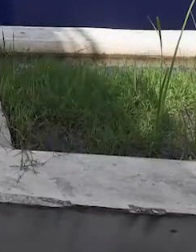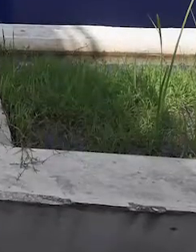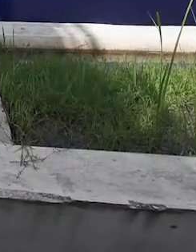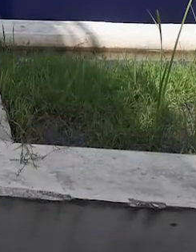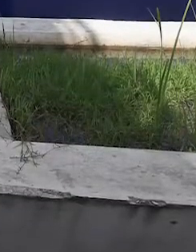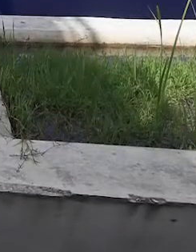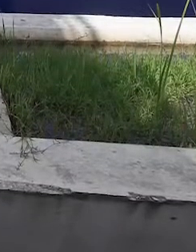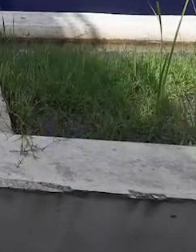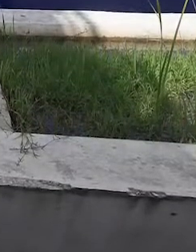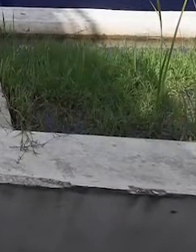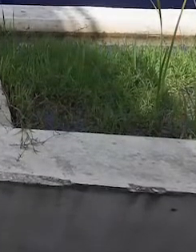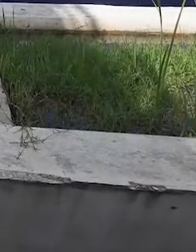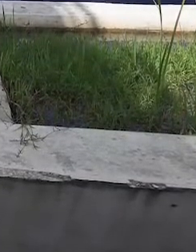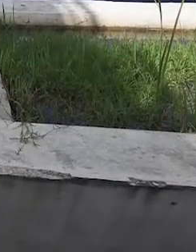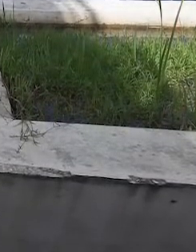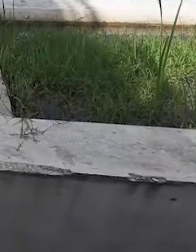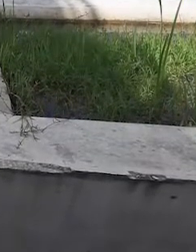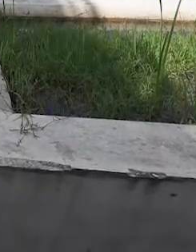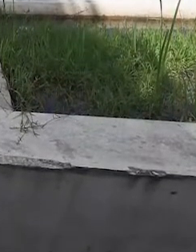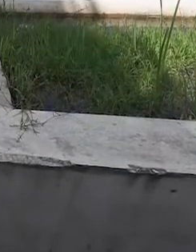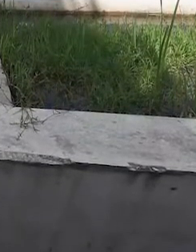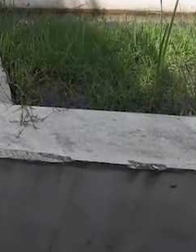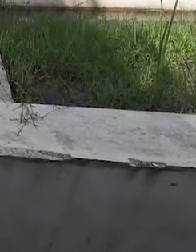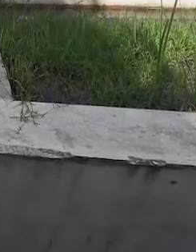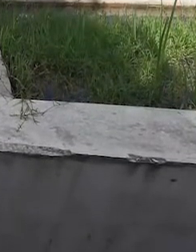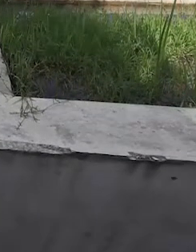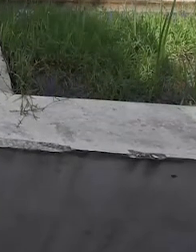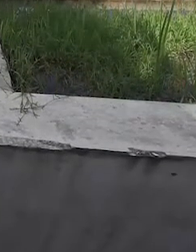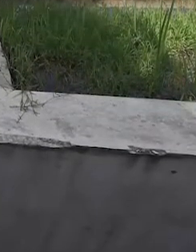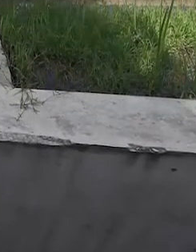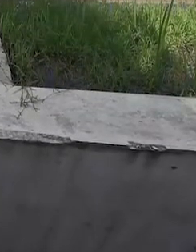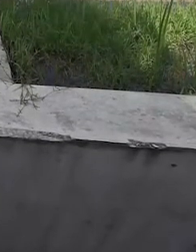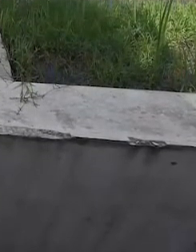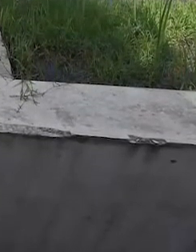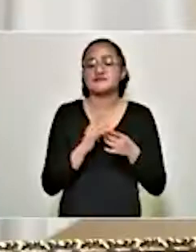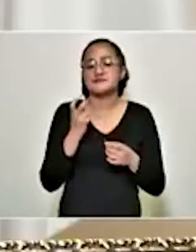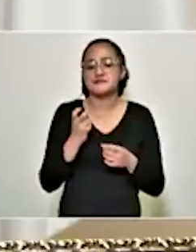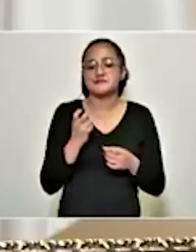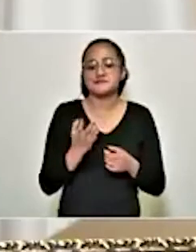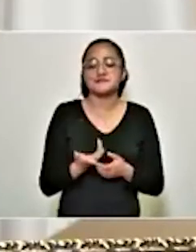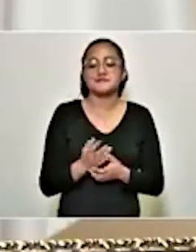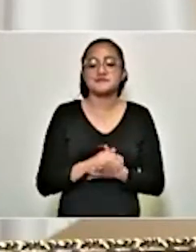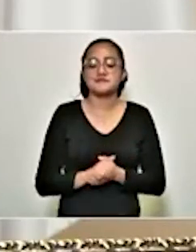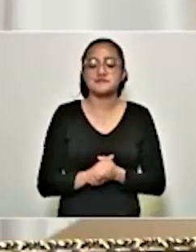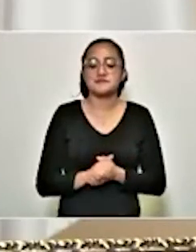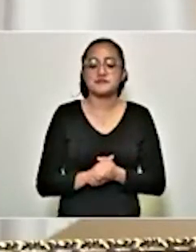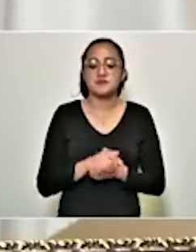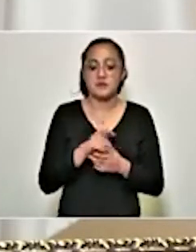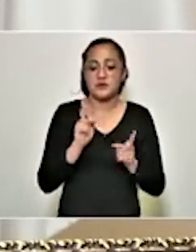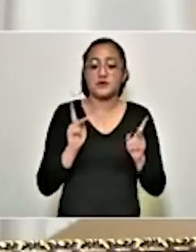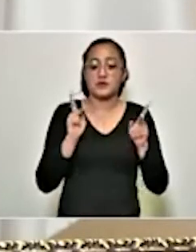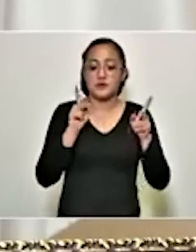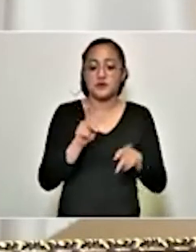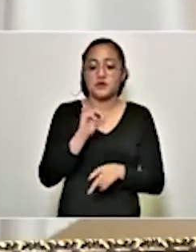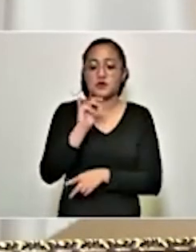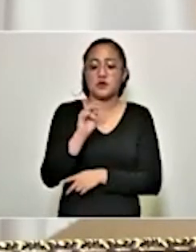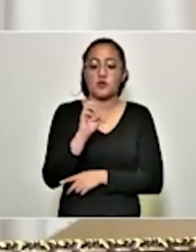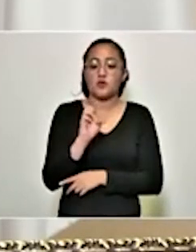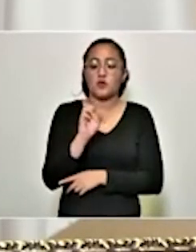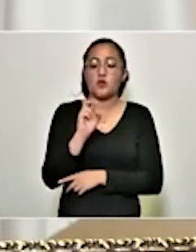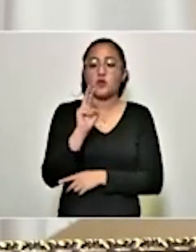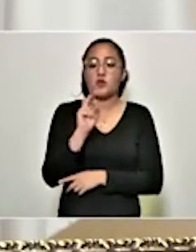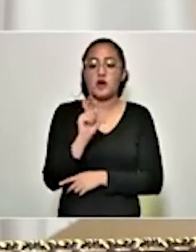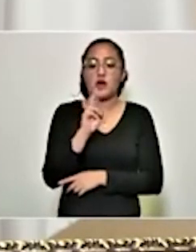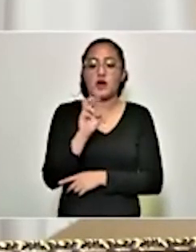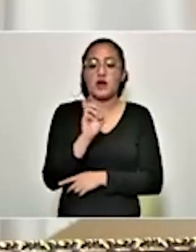El dictamen fue entregado al gobernador Miguel Barbosa, quien pidió que se consulte adicionalmente a una empresa especializada sobre el informe técnico del